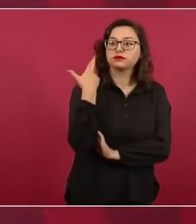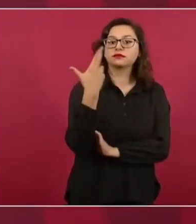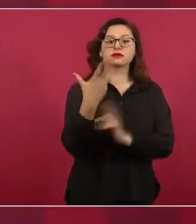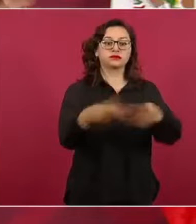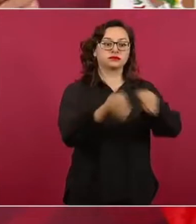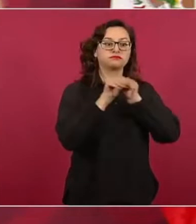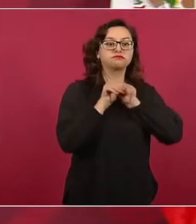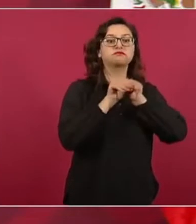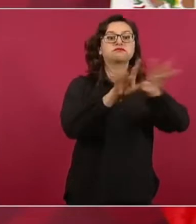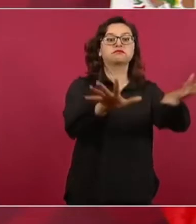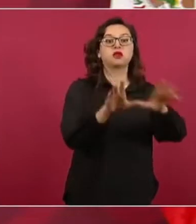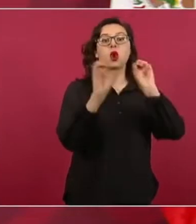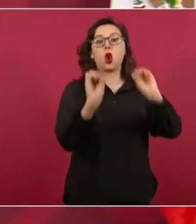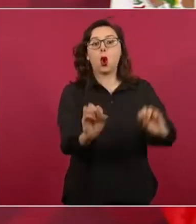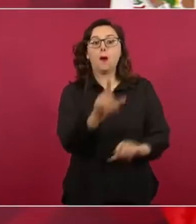guarden silencio